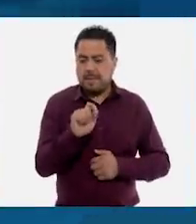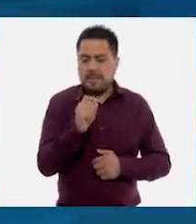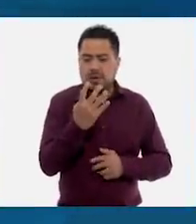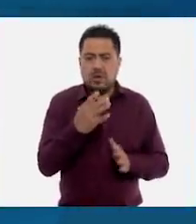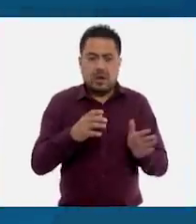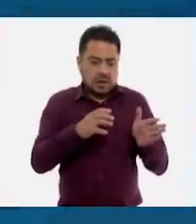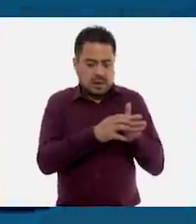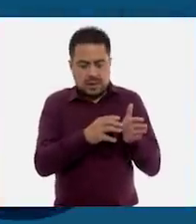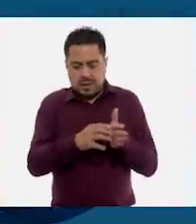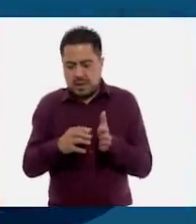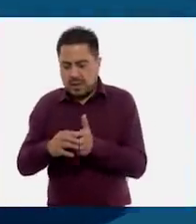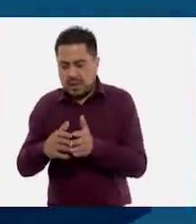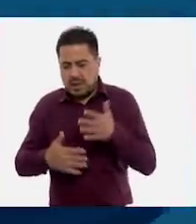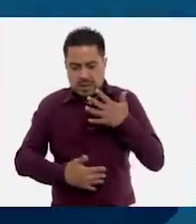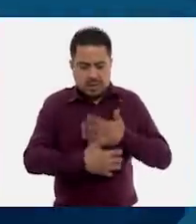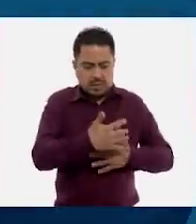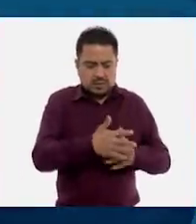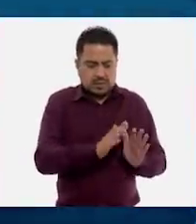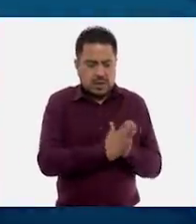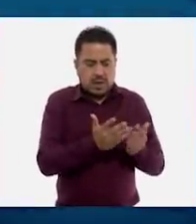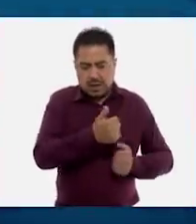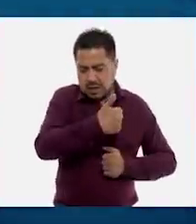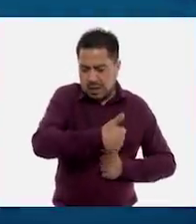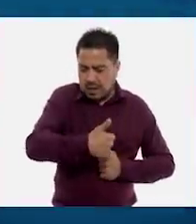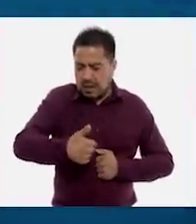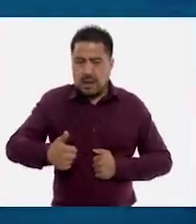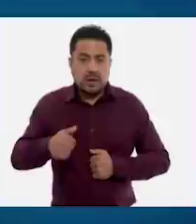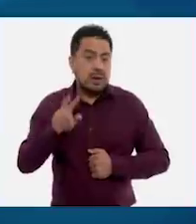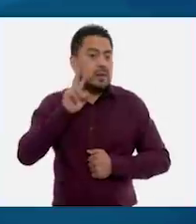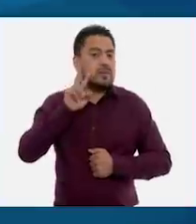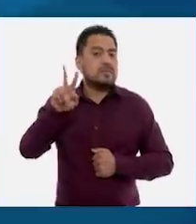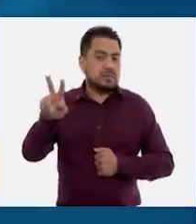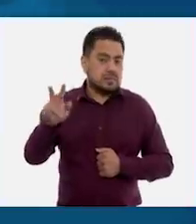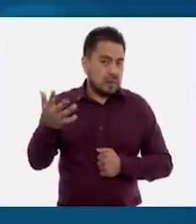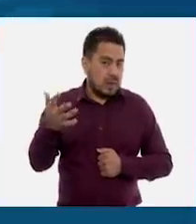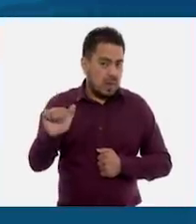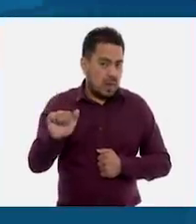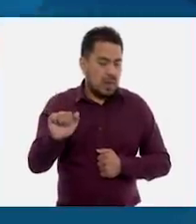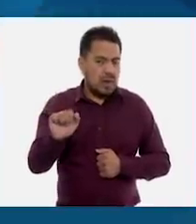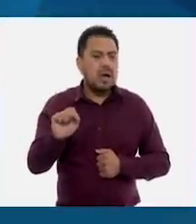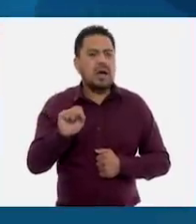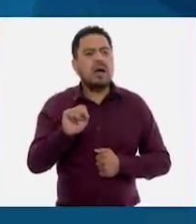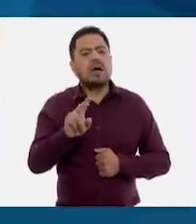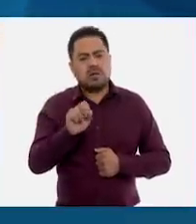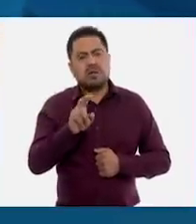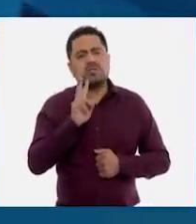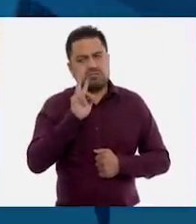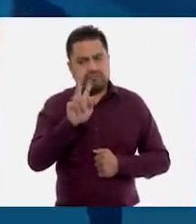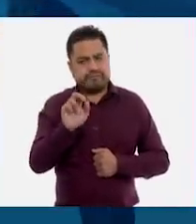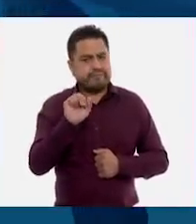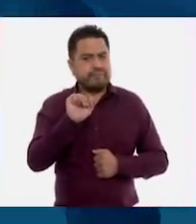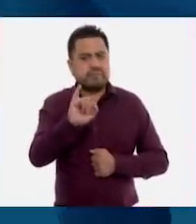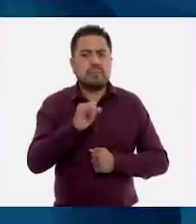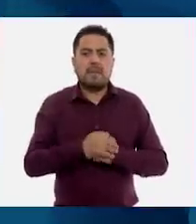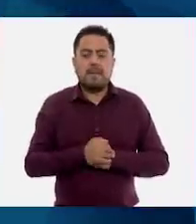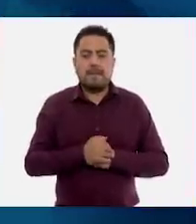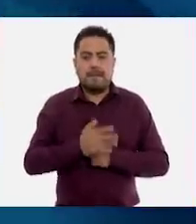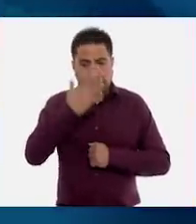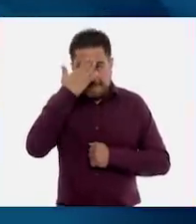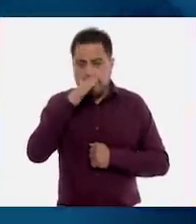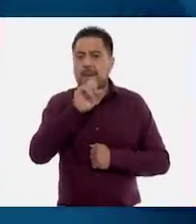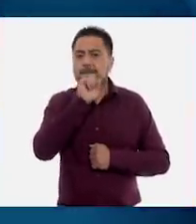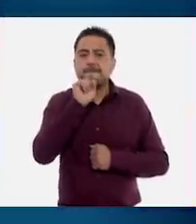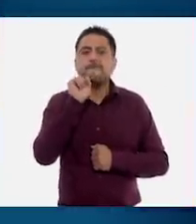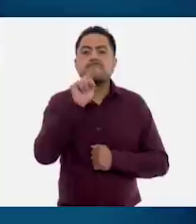cajas con 15 libros cada una. ¿Ya las viste? Ajá, ya las estamos viendo por ahí. Ajá. Y ya sabemos